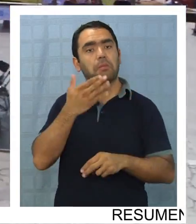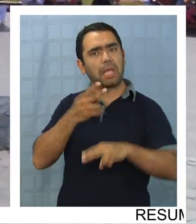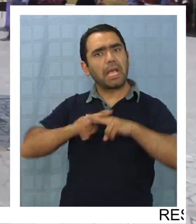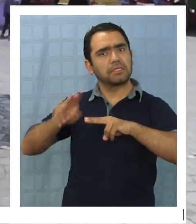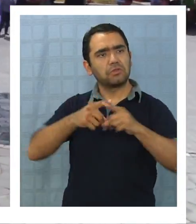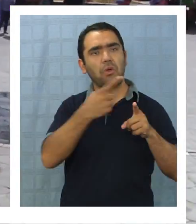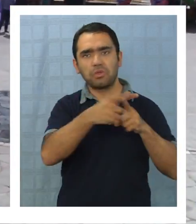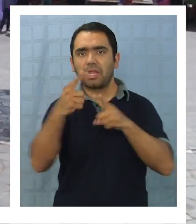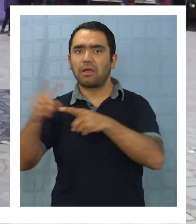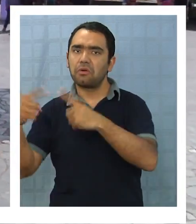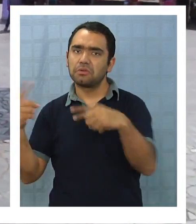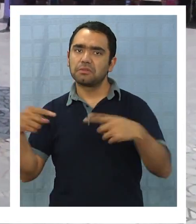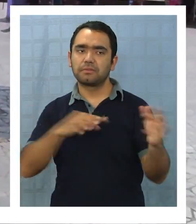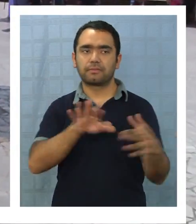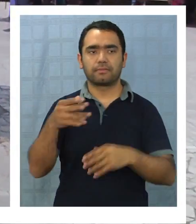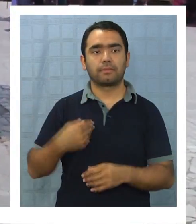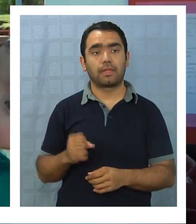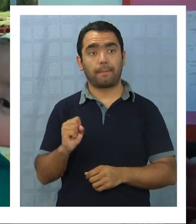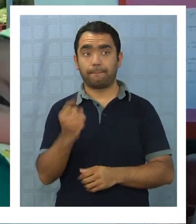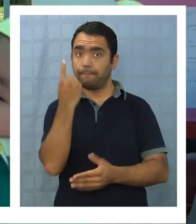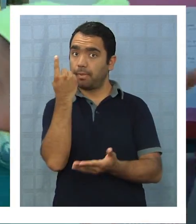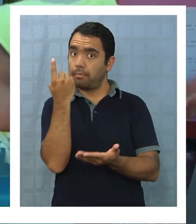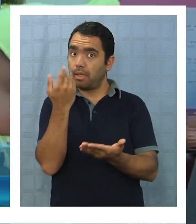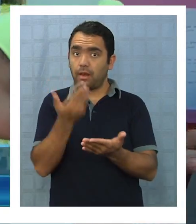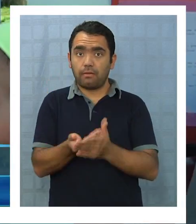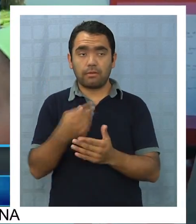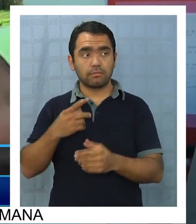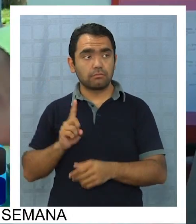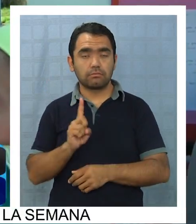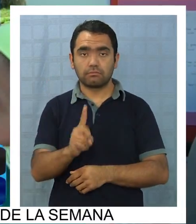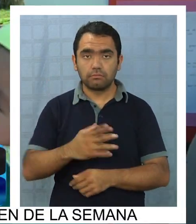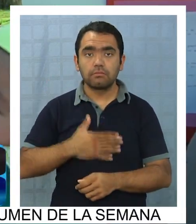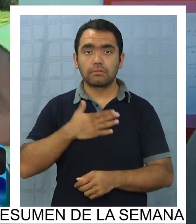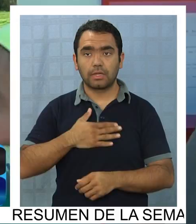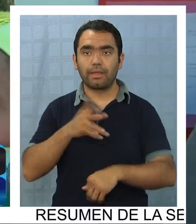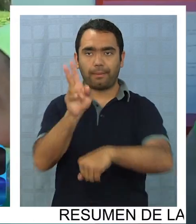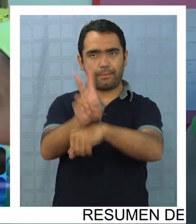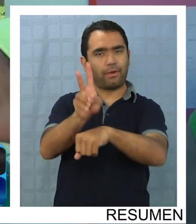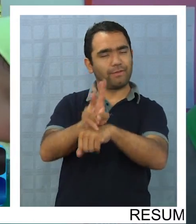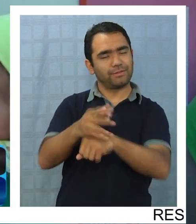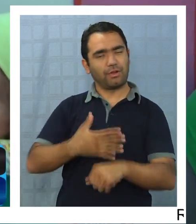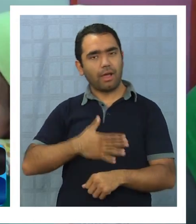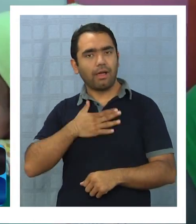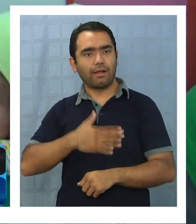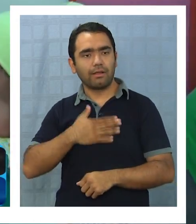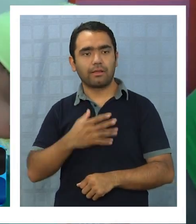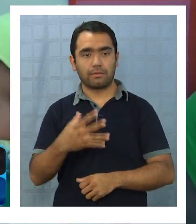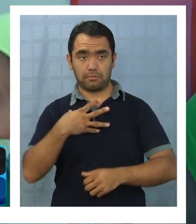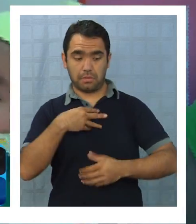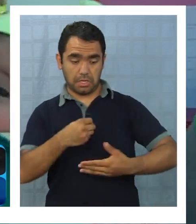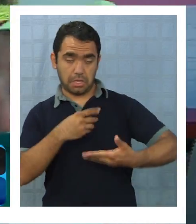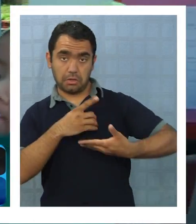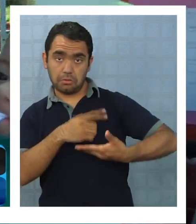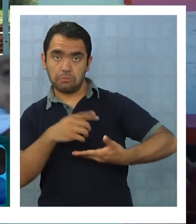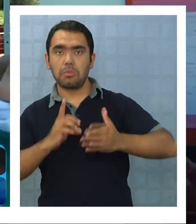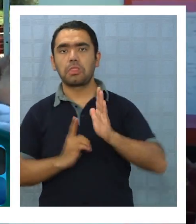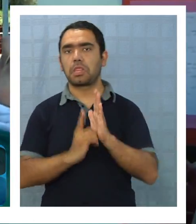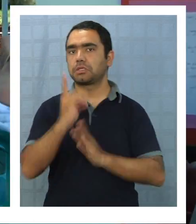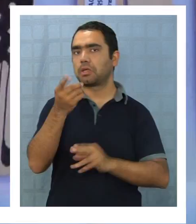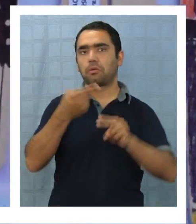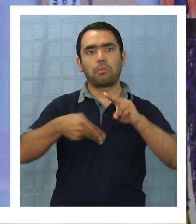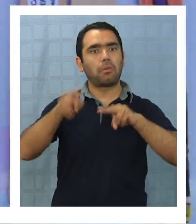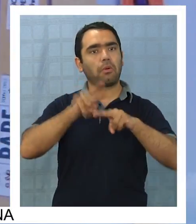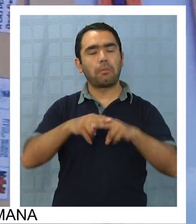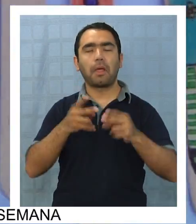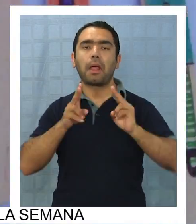otras cosas más Me gustó desde el primer momento aparte de la profesora es muy agradable y mi hijo se desarrolla bien le gusta, así como